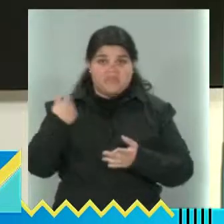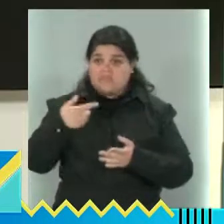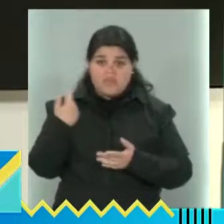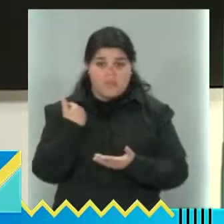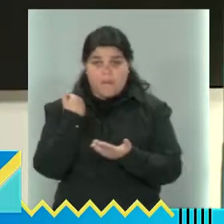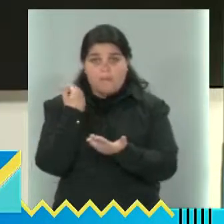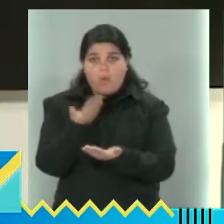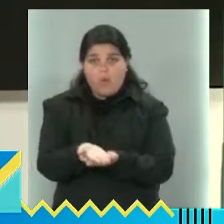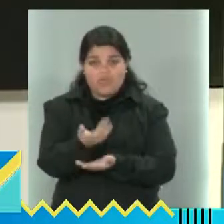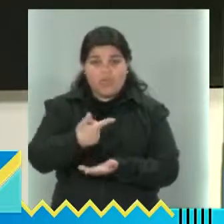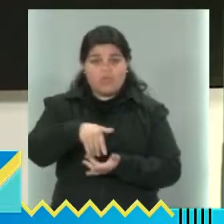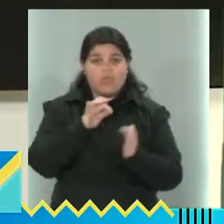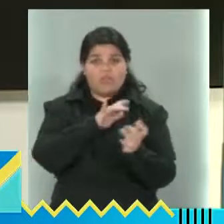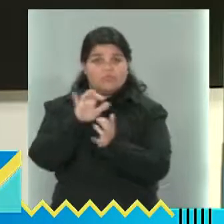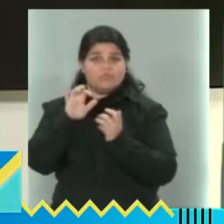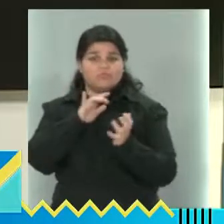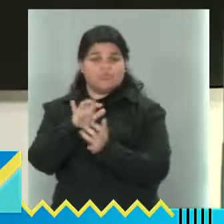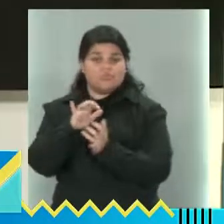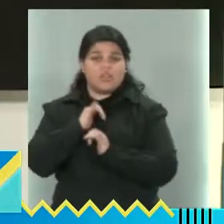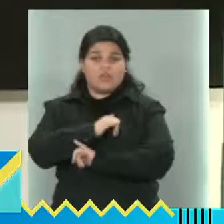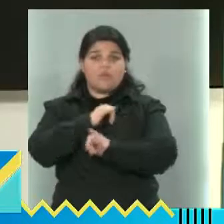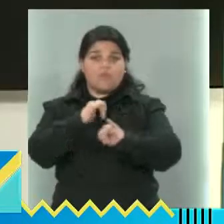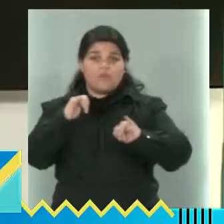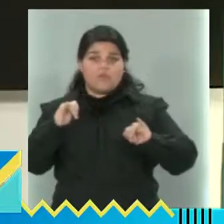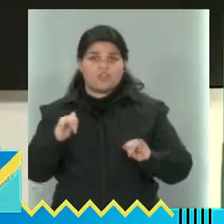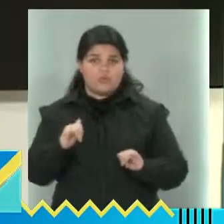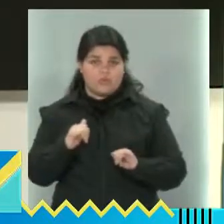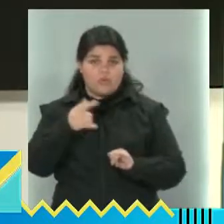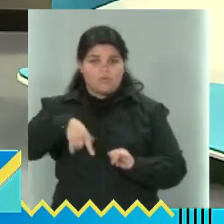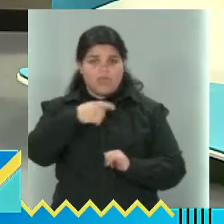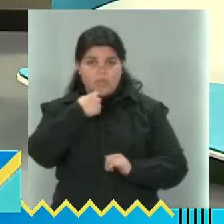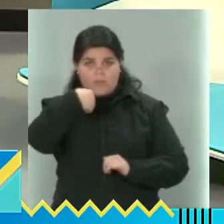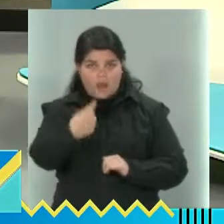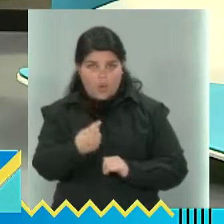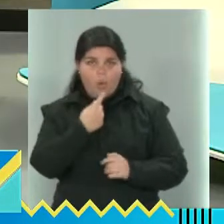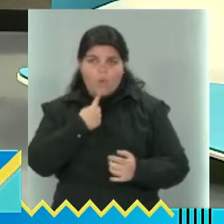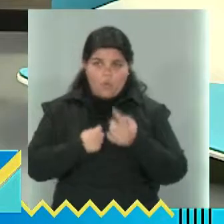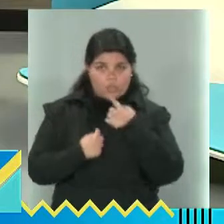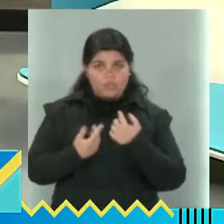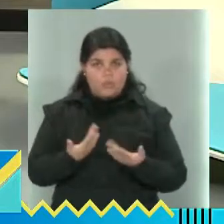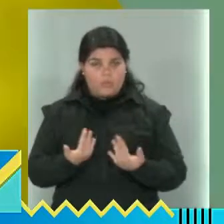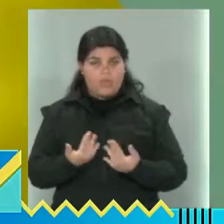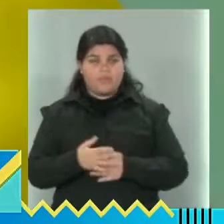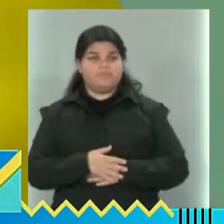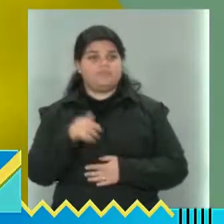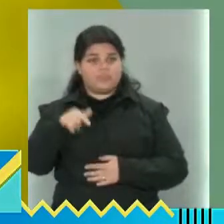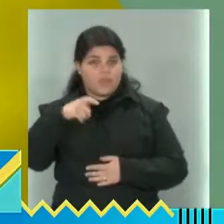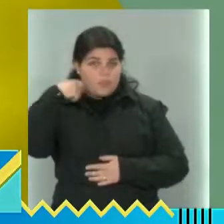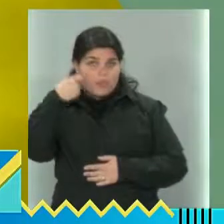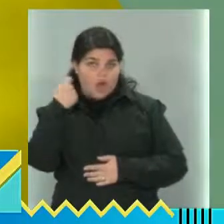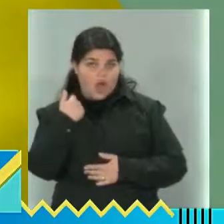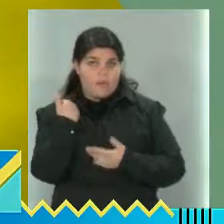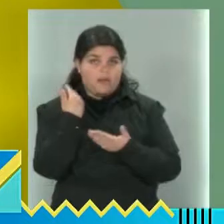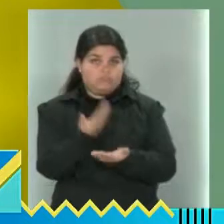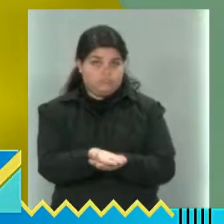proponiéndole algo para debatir o al menos para darles información que les haga preguntarse algo a ustedes. Así es, Fer. Y bueno, en este programa que vamos a presentar, el siguiente,